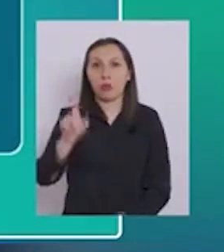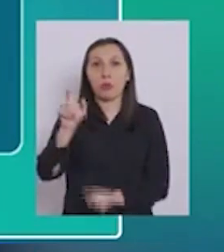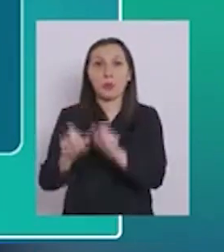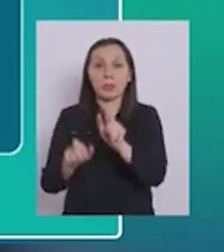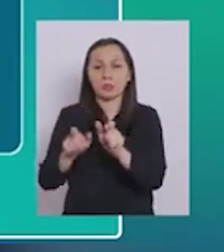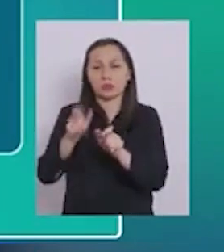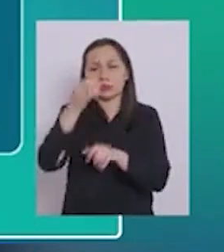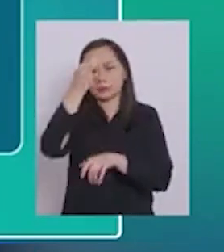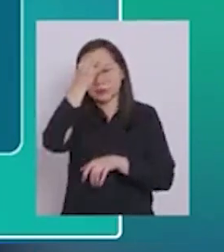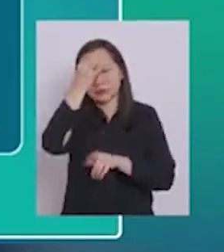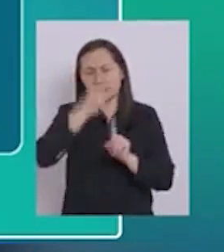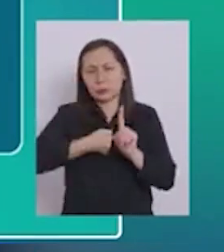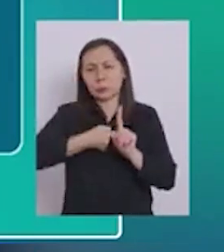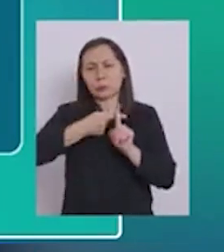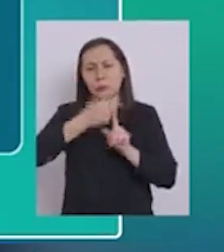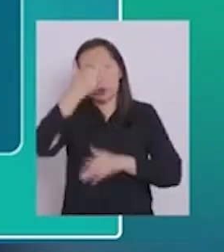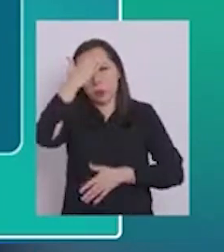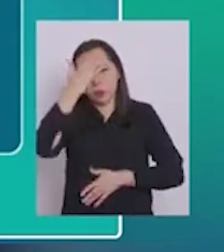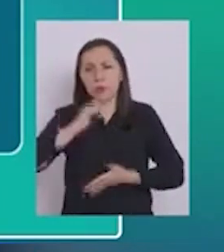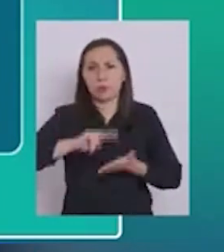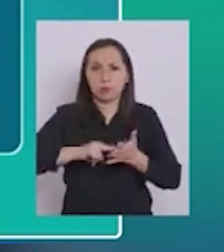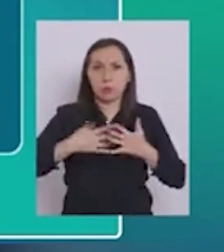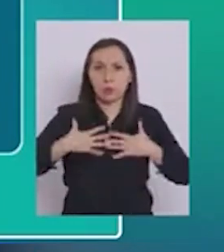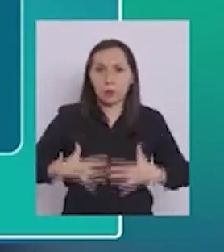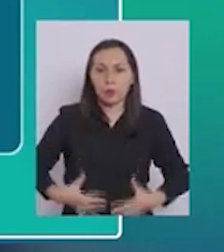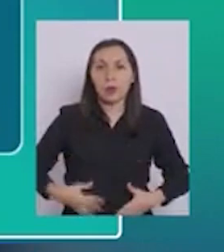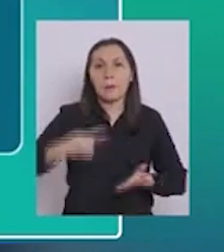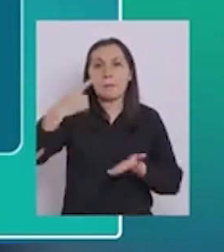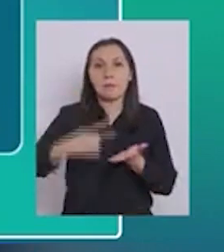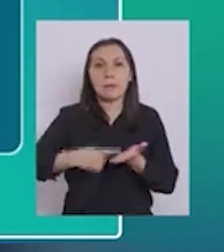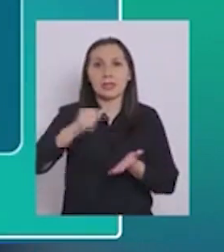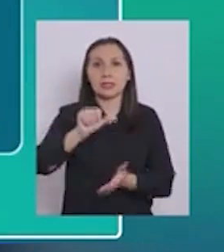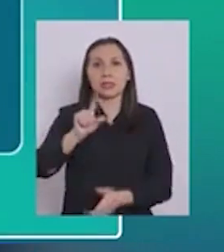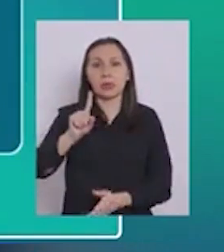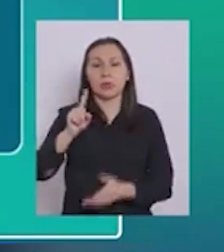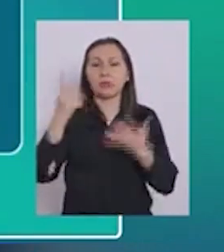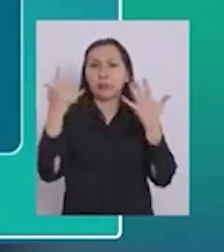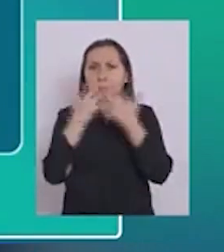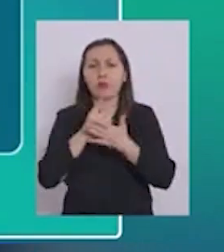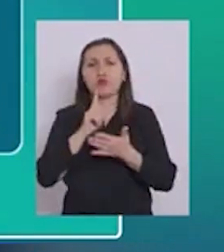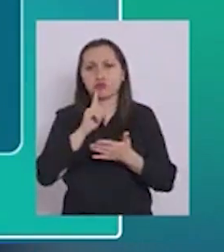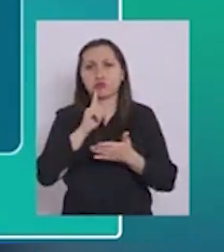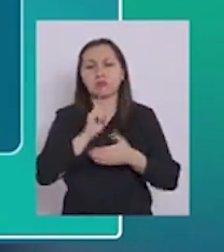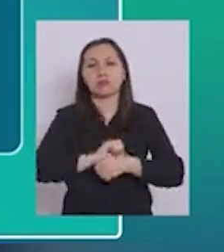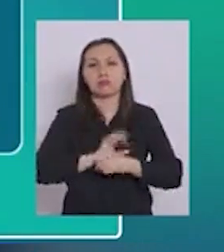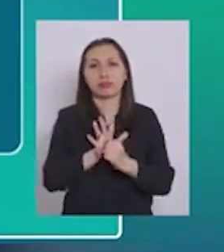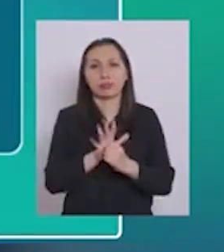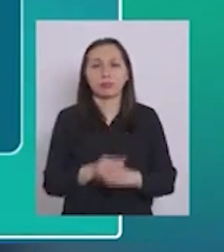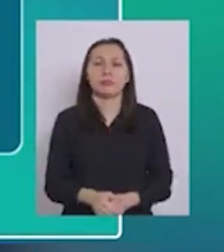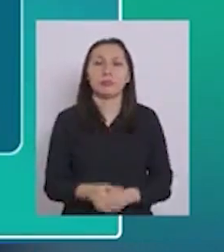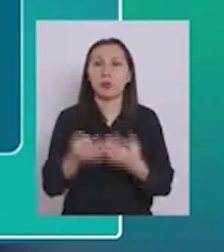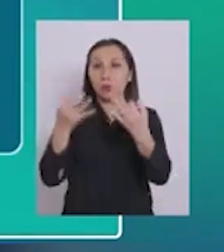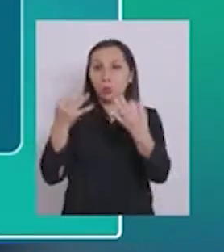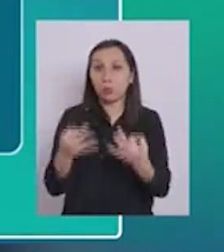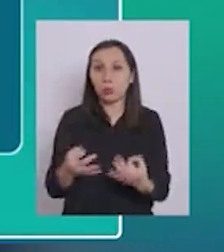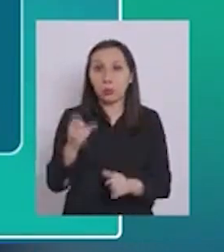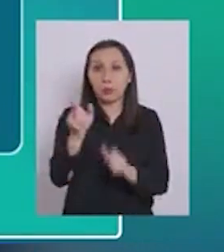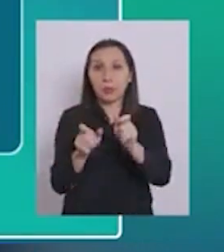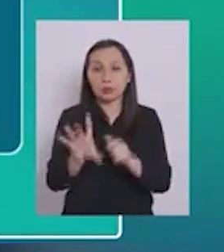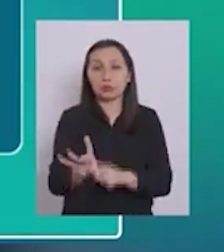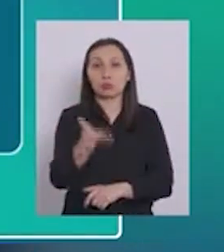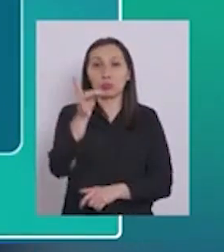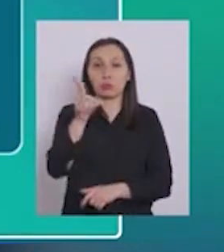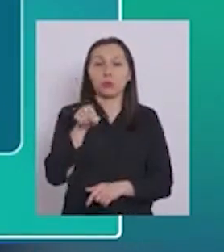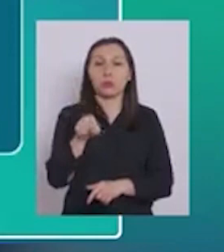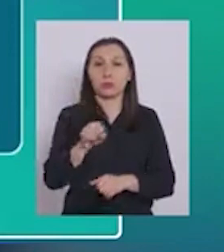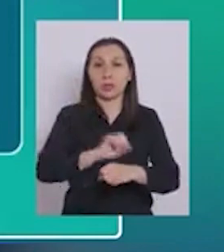732 son personas sintomáticas y 1061 asintomáticas la